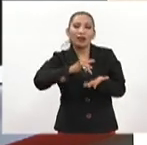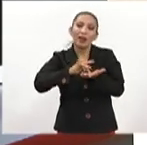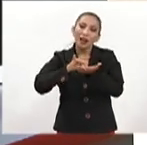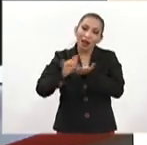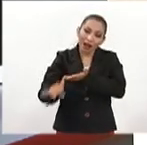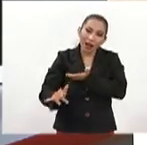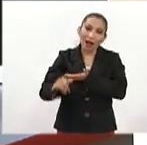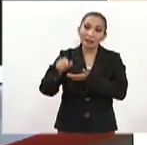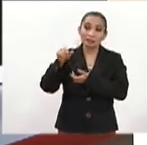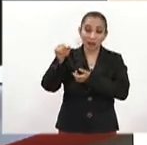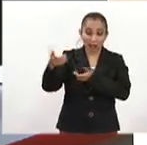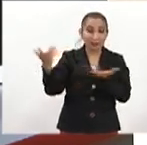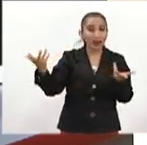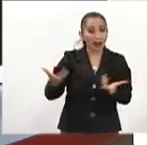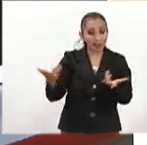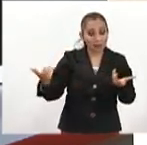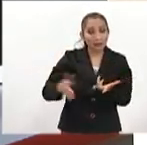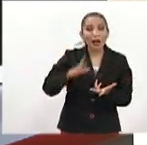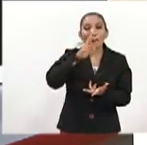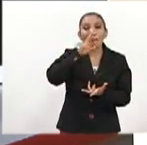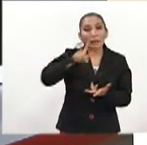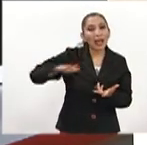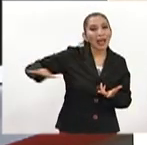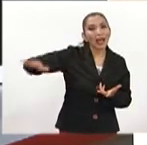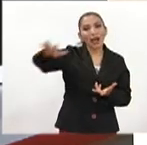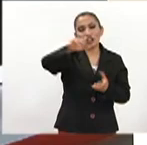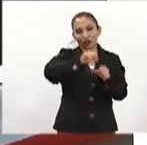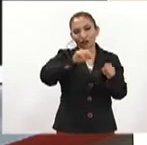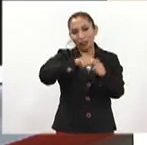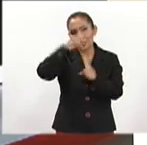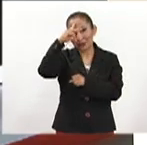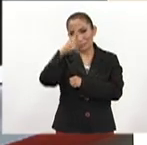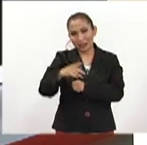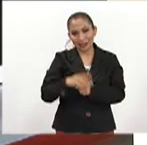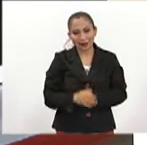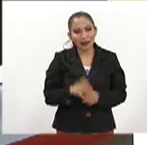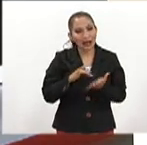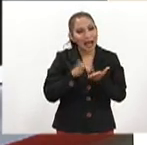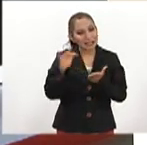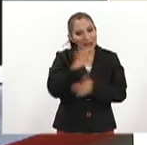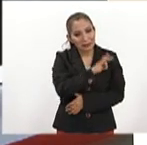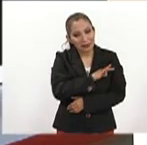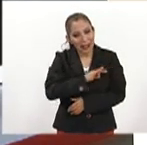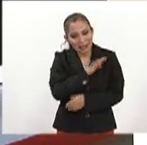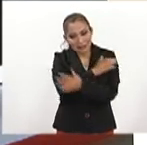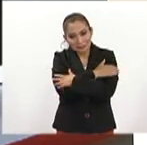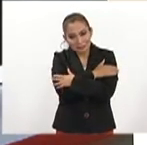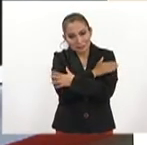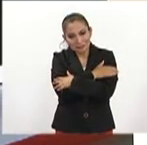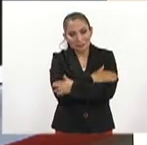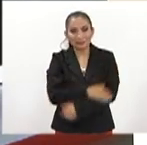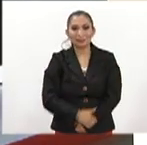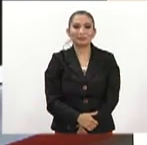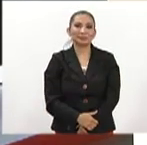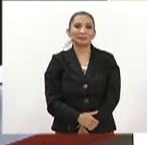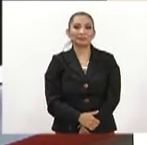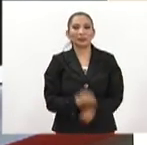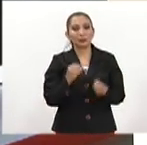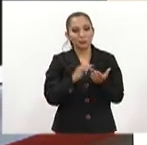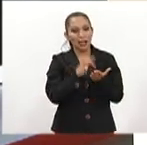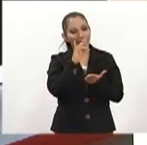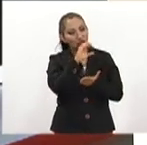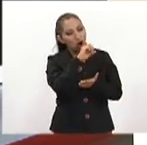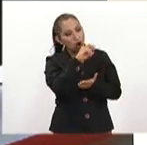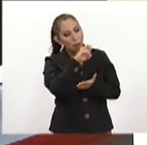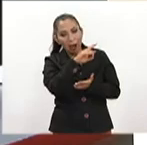pues, por generar una mejora en nuestra sociedad mexicana. Gracias, felicidades, un fuerte abrazo. Muchas gracias,